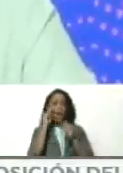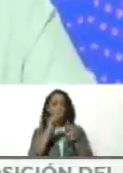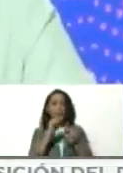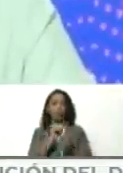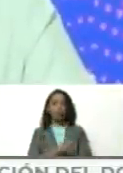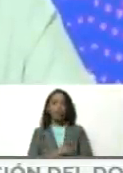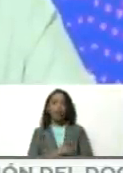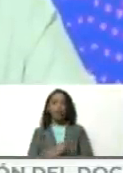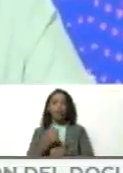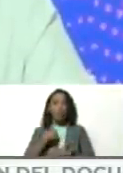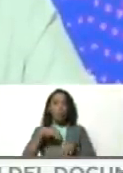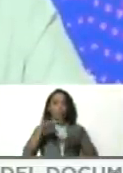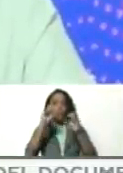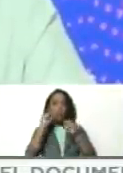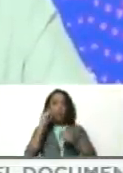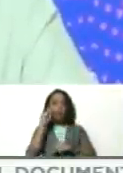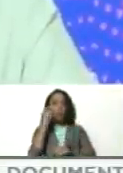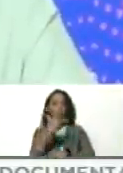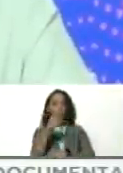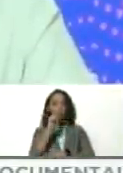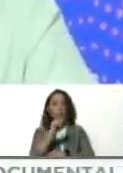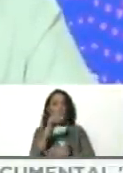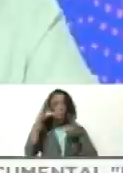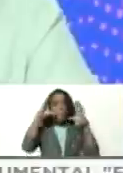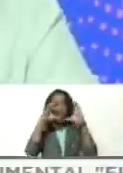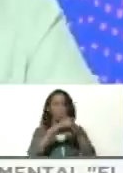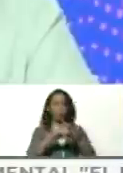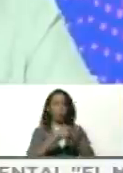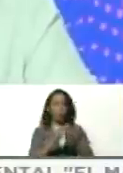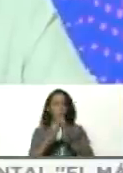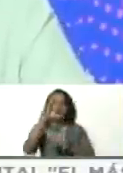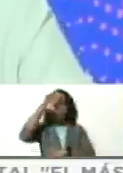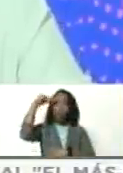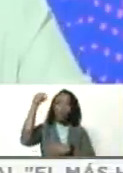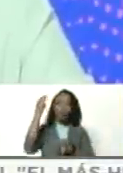Me voy a entender. Con el favor de Dios